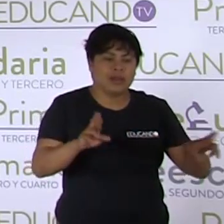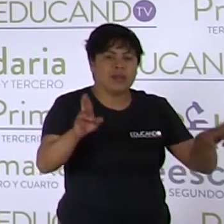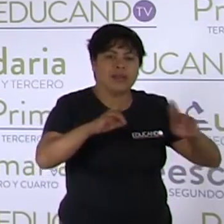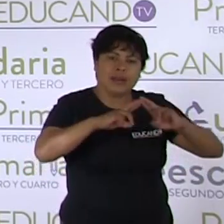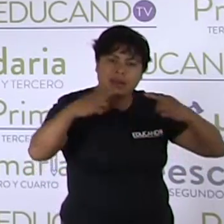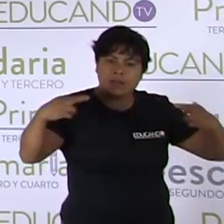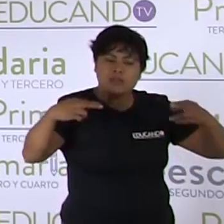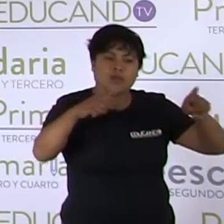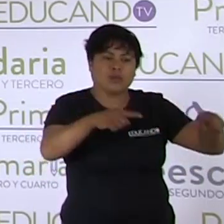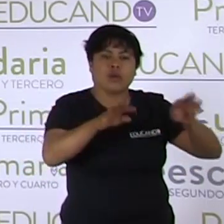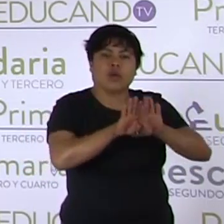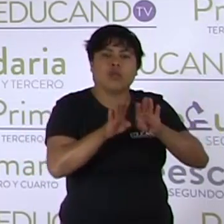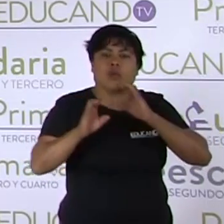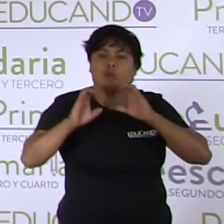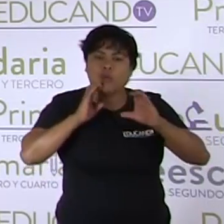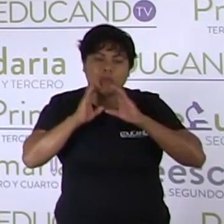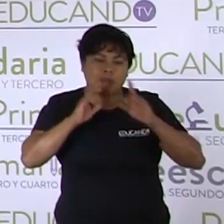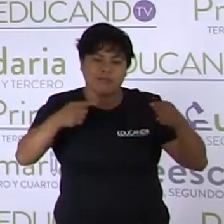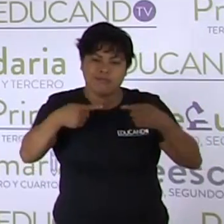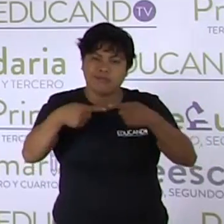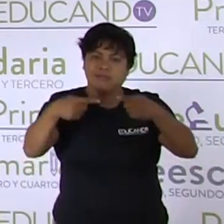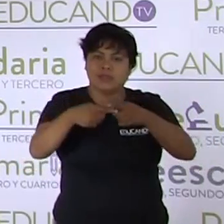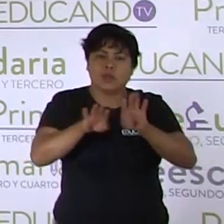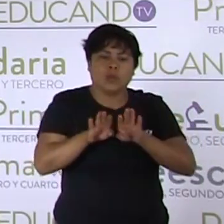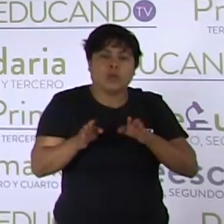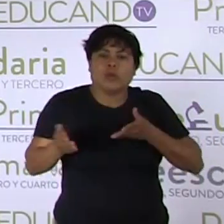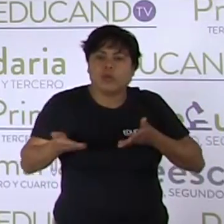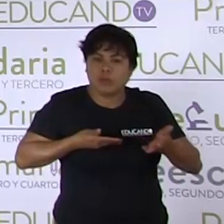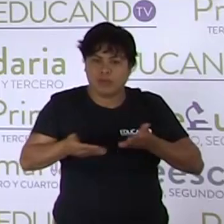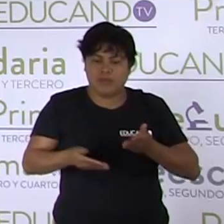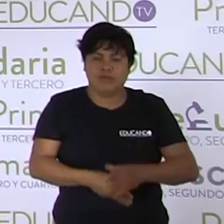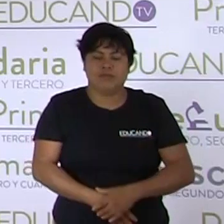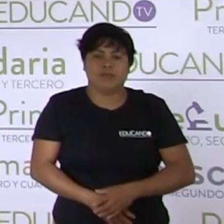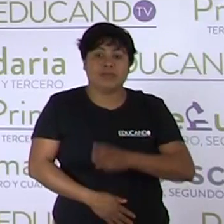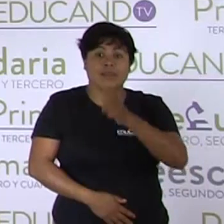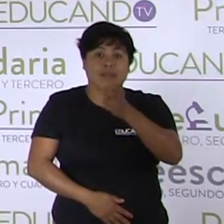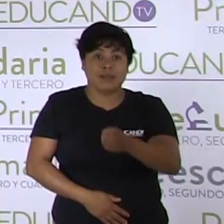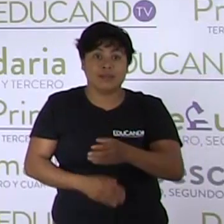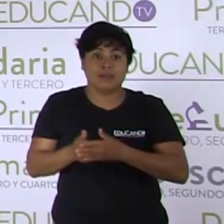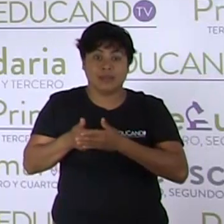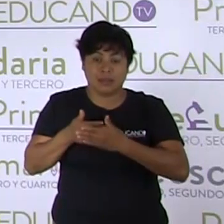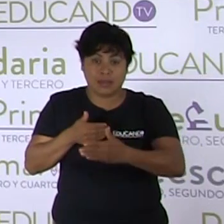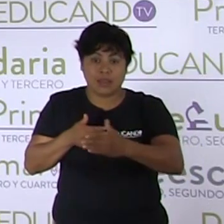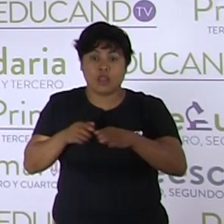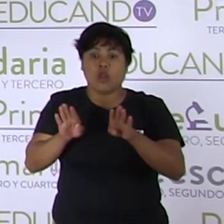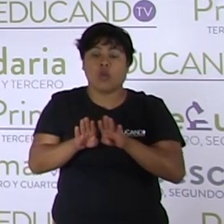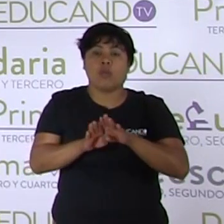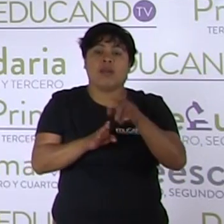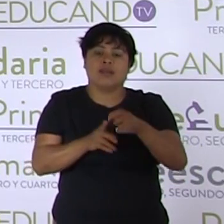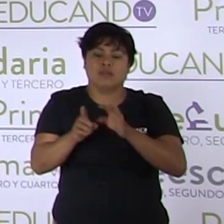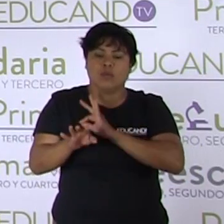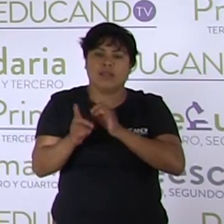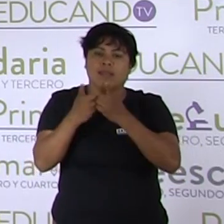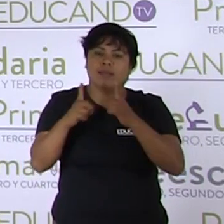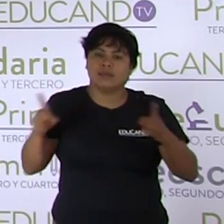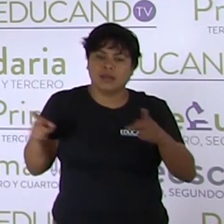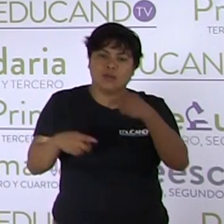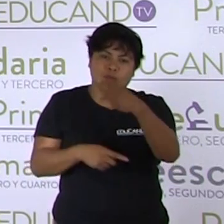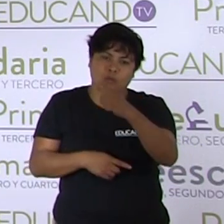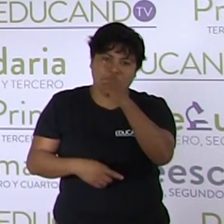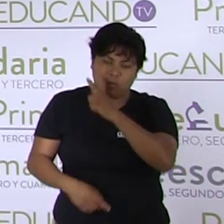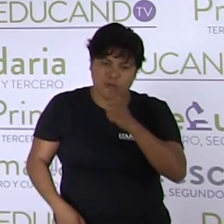comunica, se junta pues, convive, con quienes convive, y de allí es como se va a ir desarrollando su